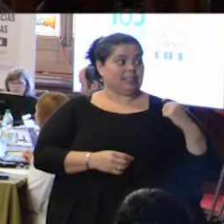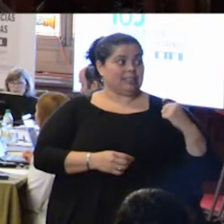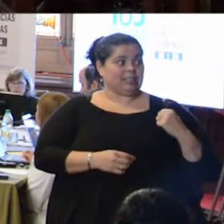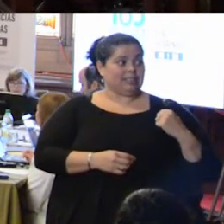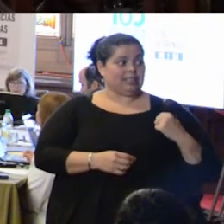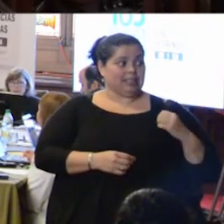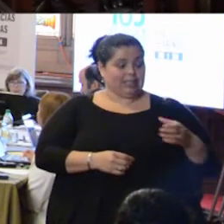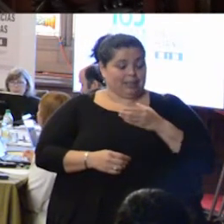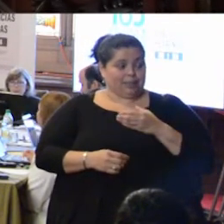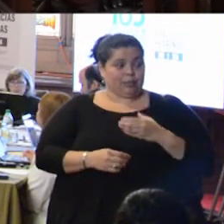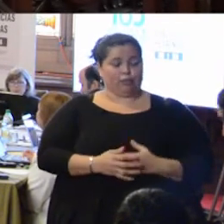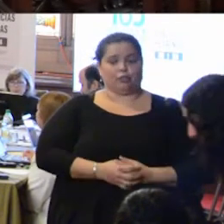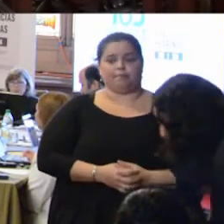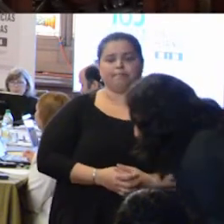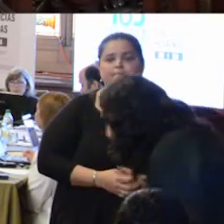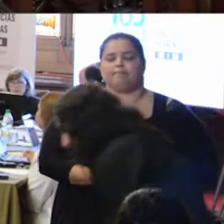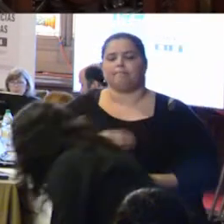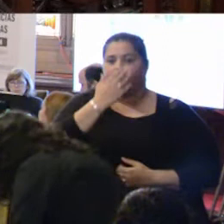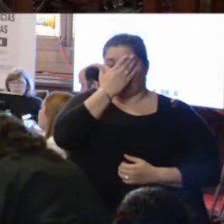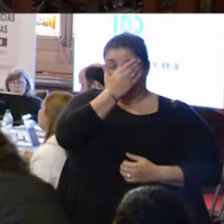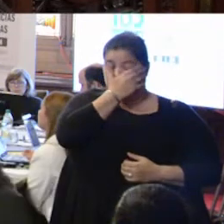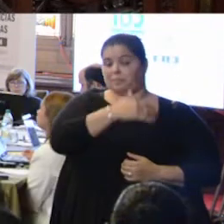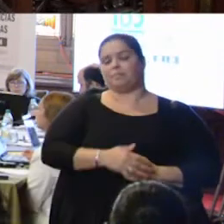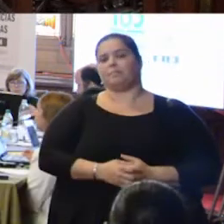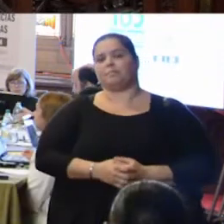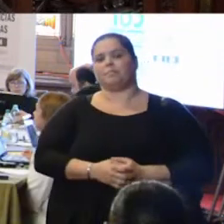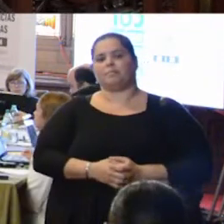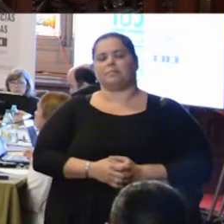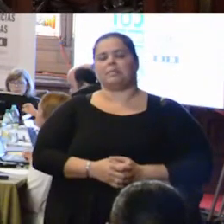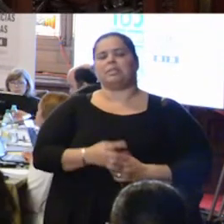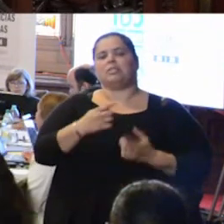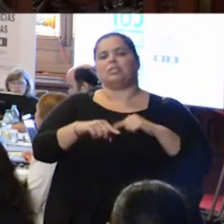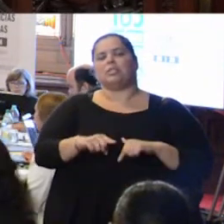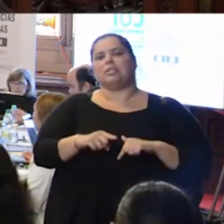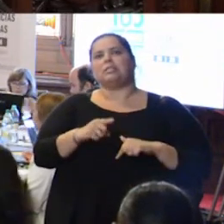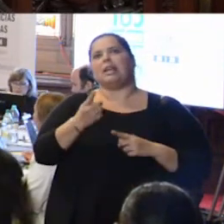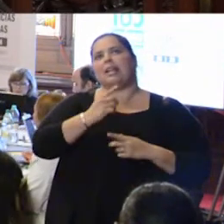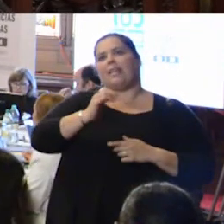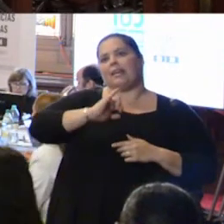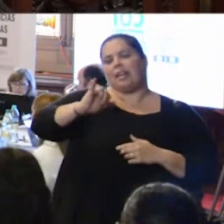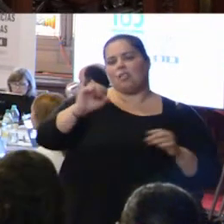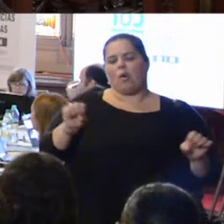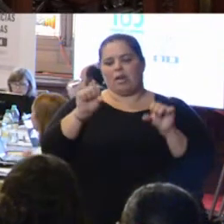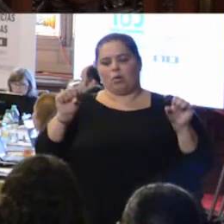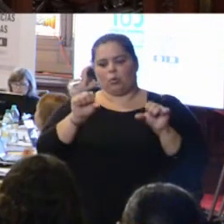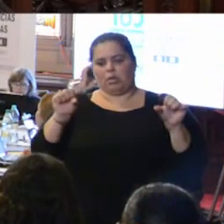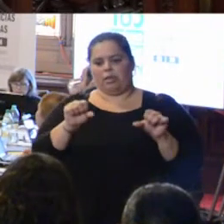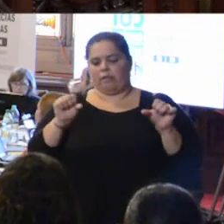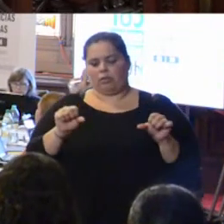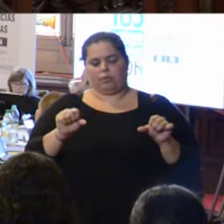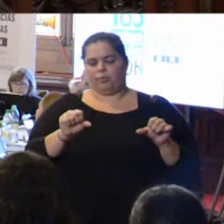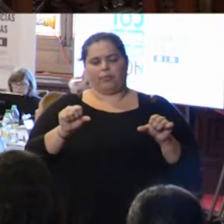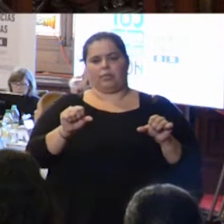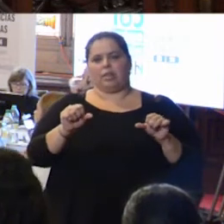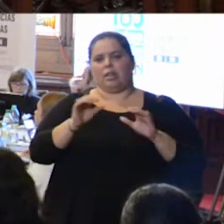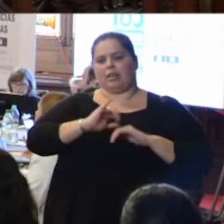Dirección Regional del Ministerio de Ambiente en Darién, el cual por razón de competencia, ya que el decreto ejecutivo número 43 del